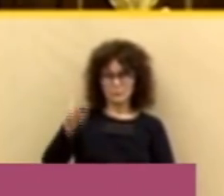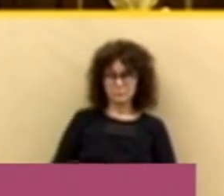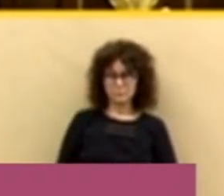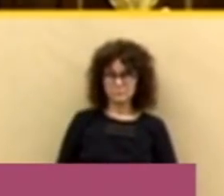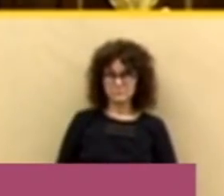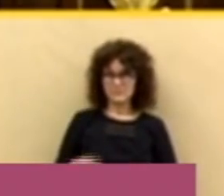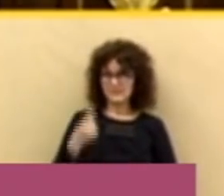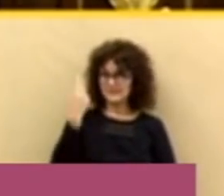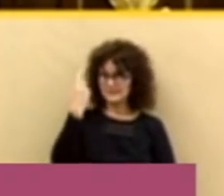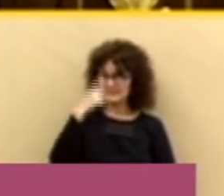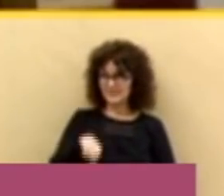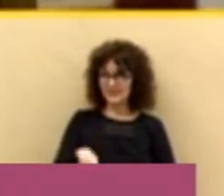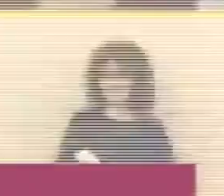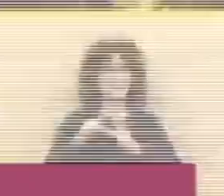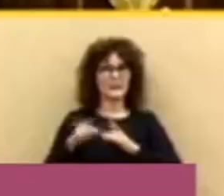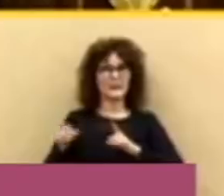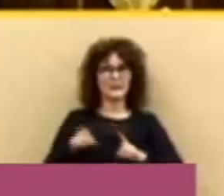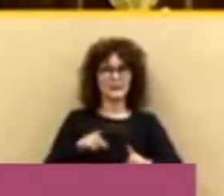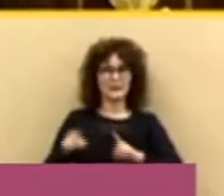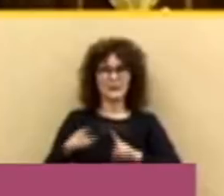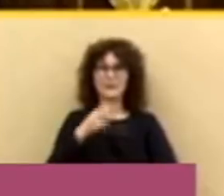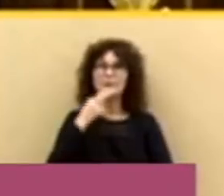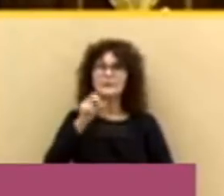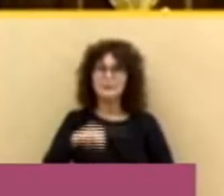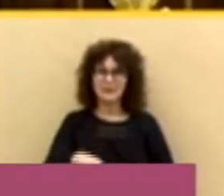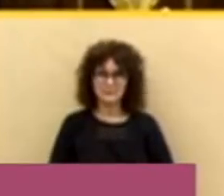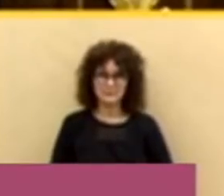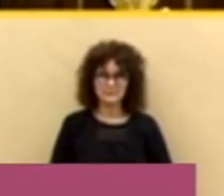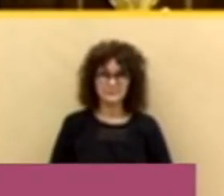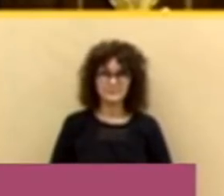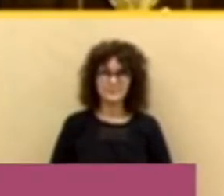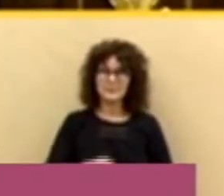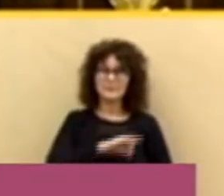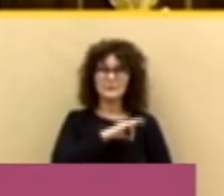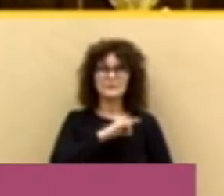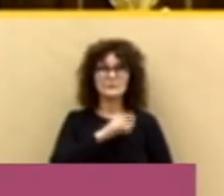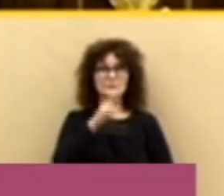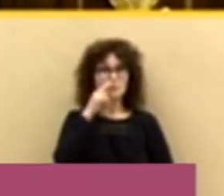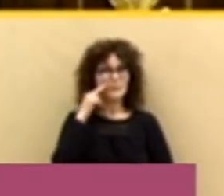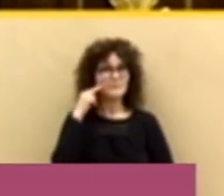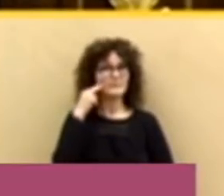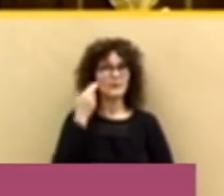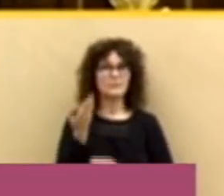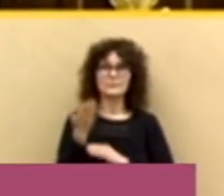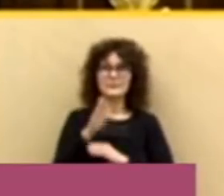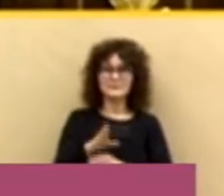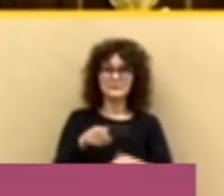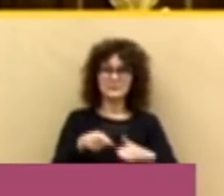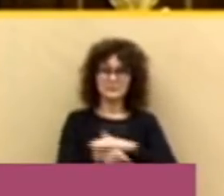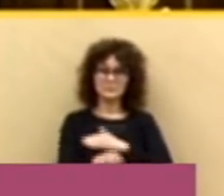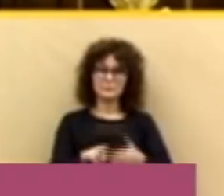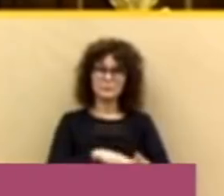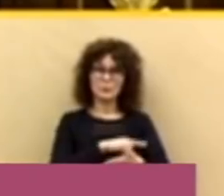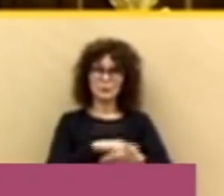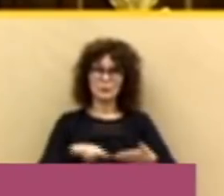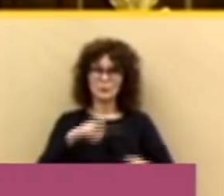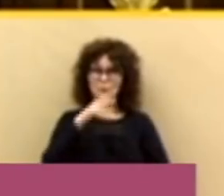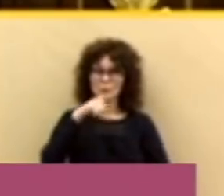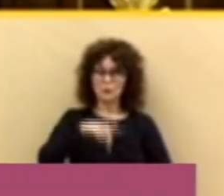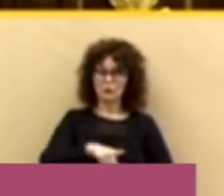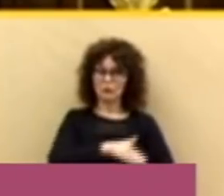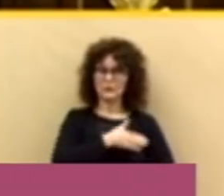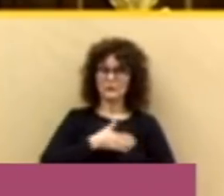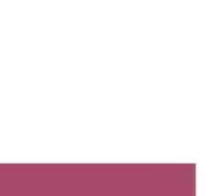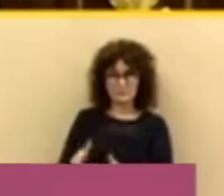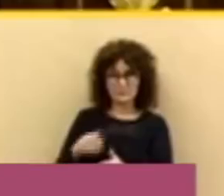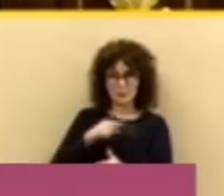de que llega tarde ese discurso. El señor Abascal presenta esta moción porque quiere salir de aquí como líder moral de